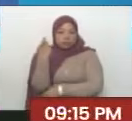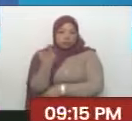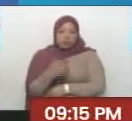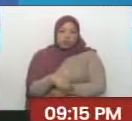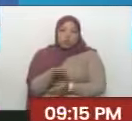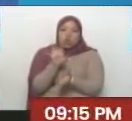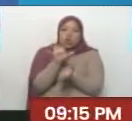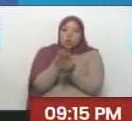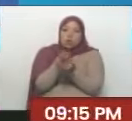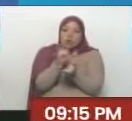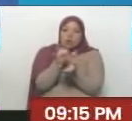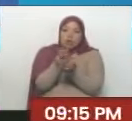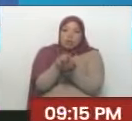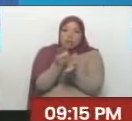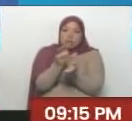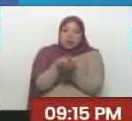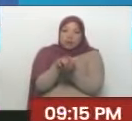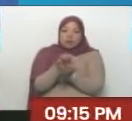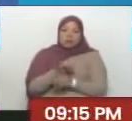Nueva Esparta.